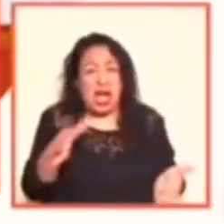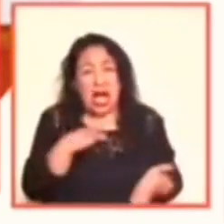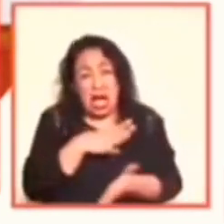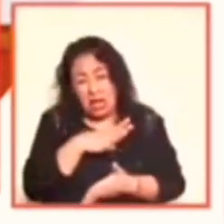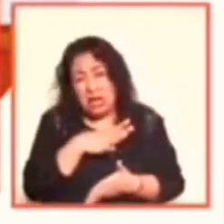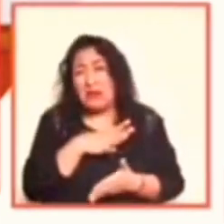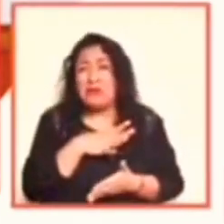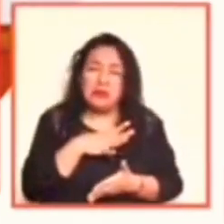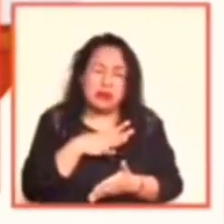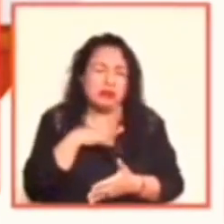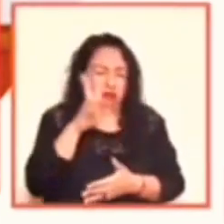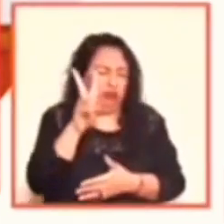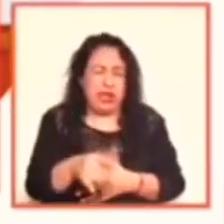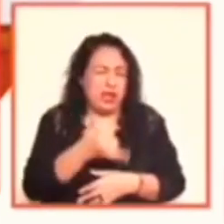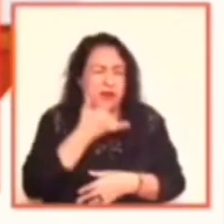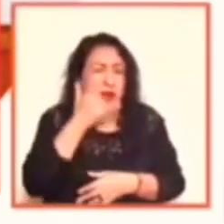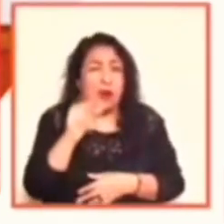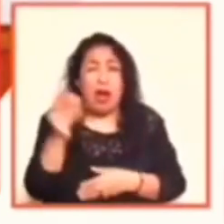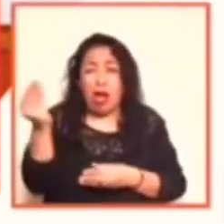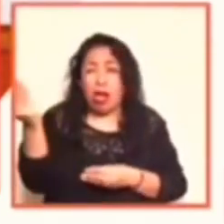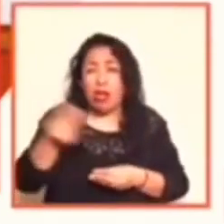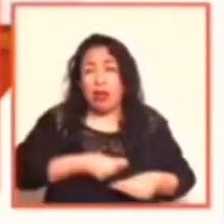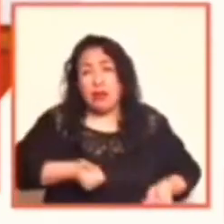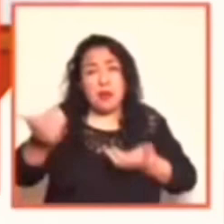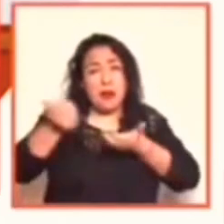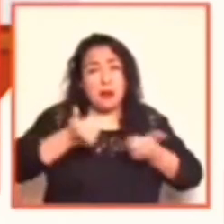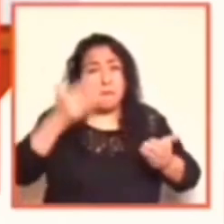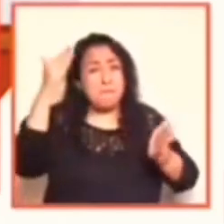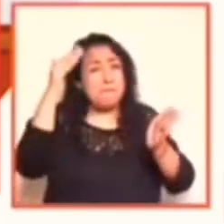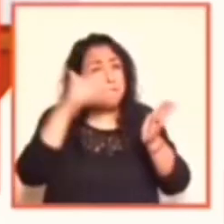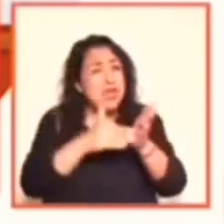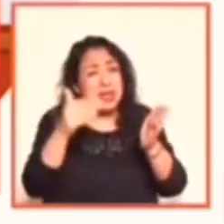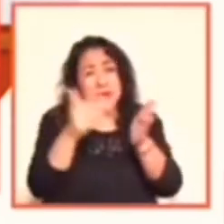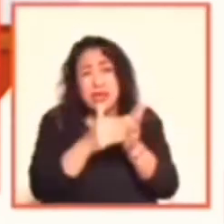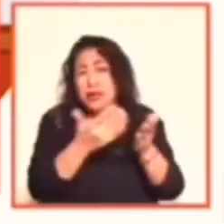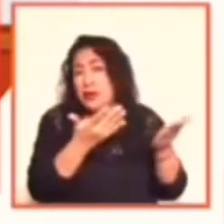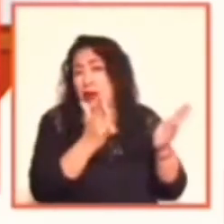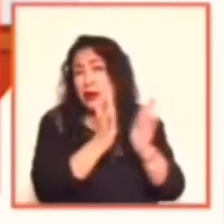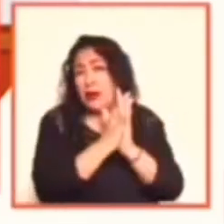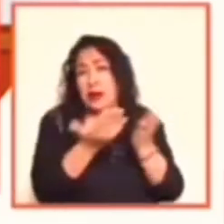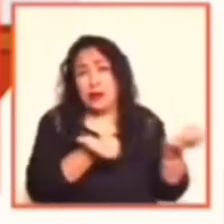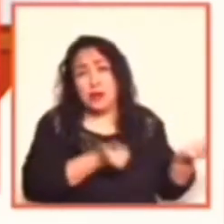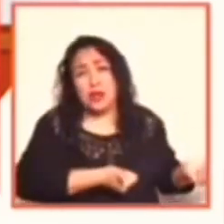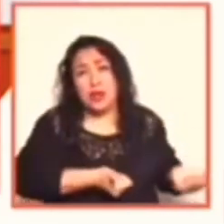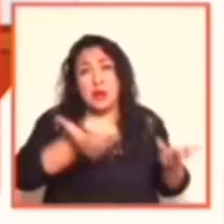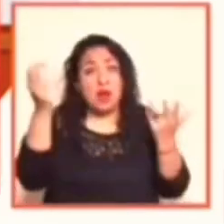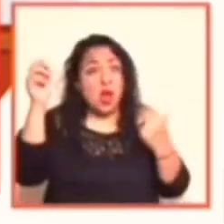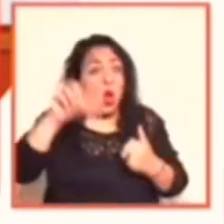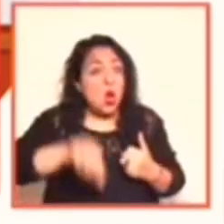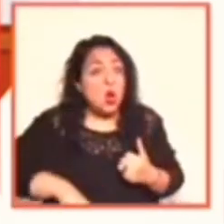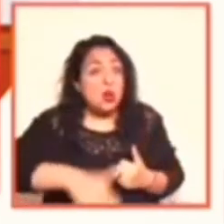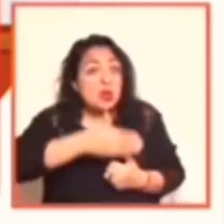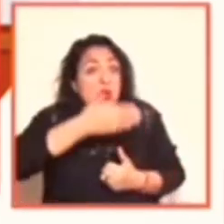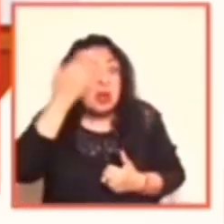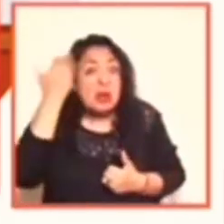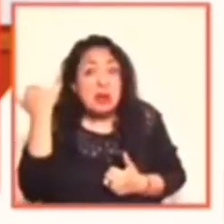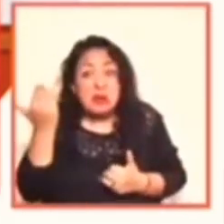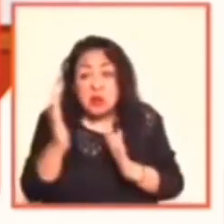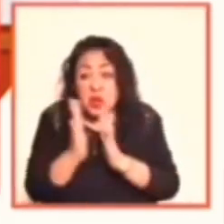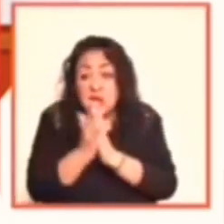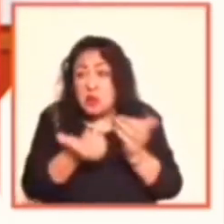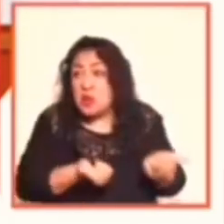sin equivocarme, millones de libros al interior del país. Y hoy no sabemos ni qué libros se